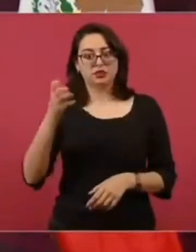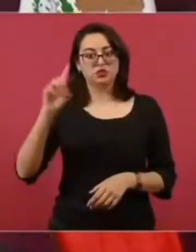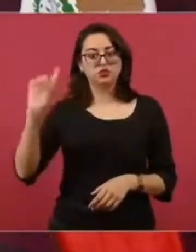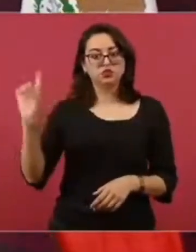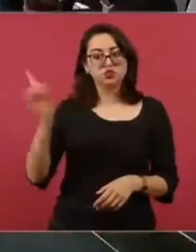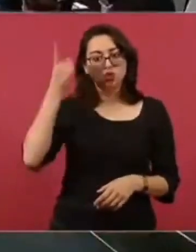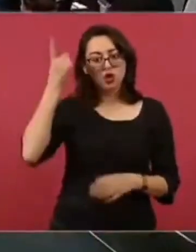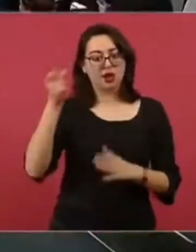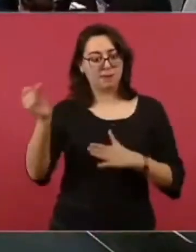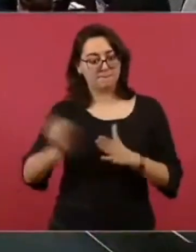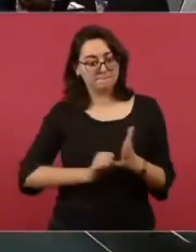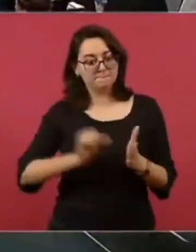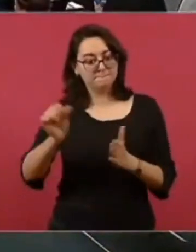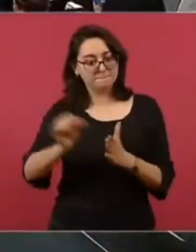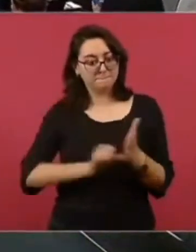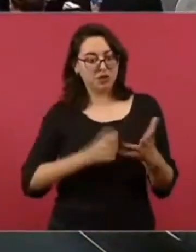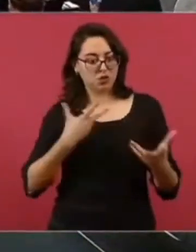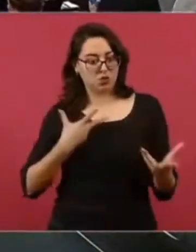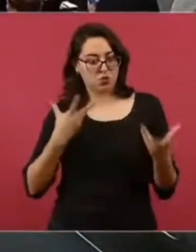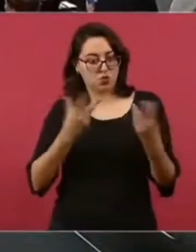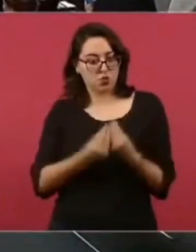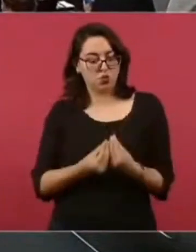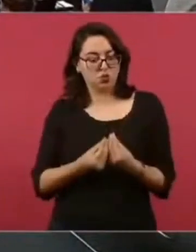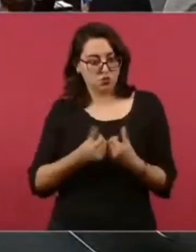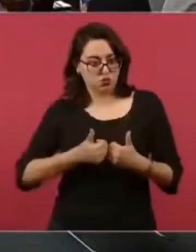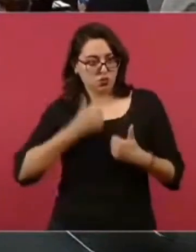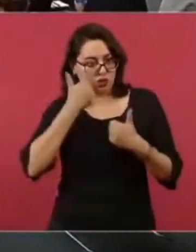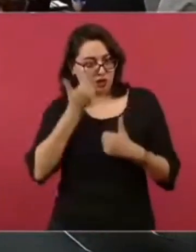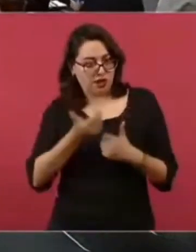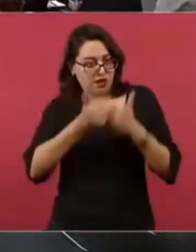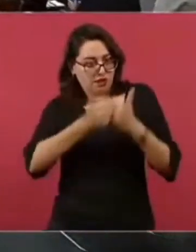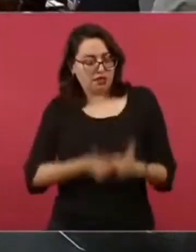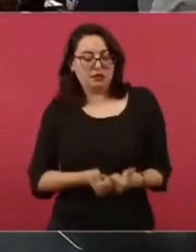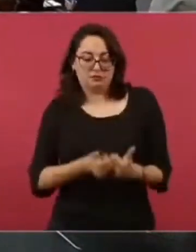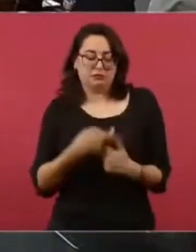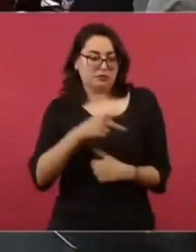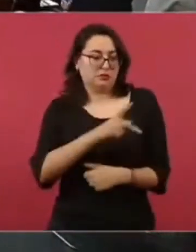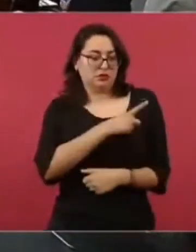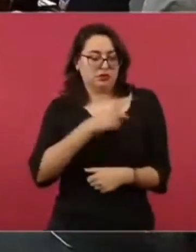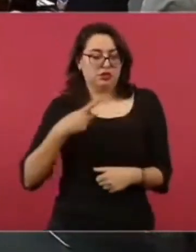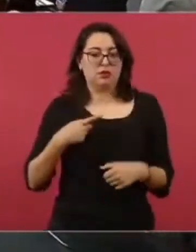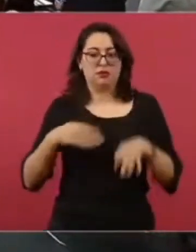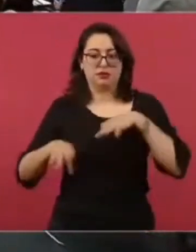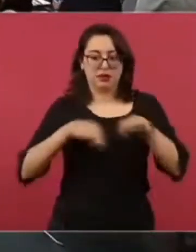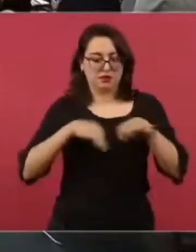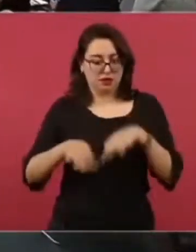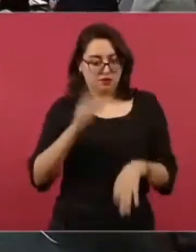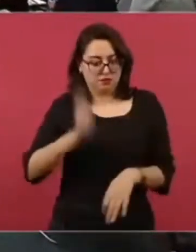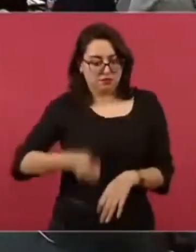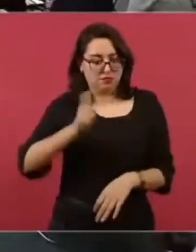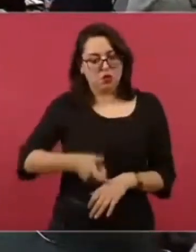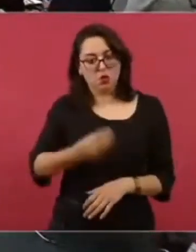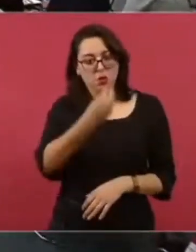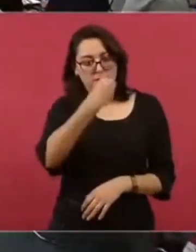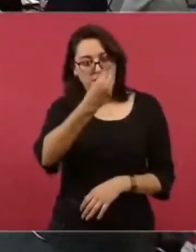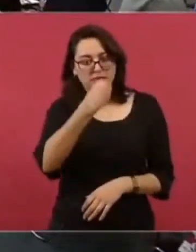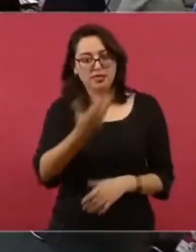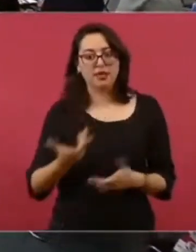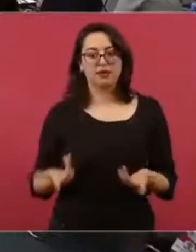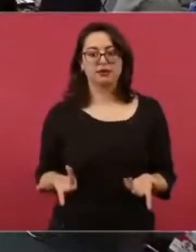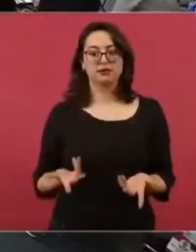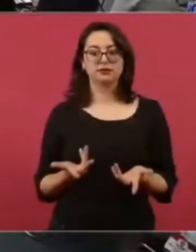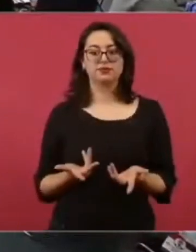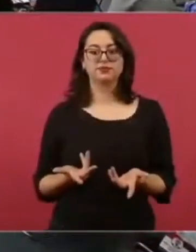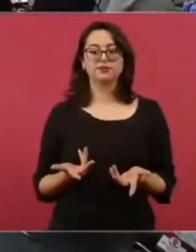o sea, para sus gastos. su comida y su